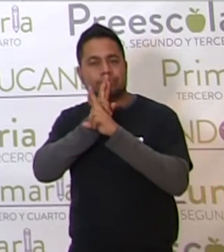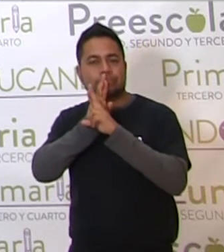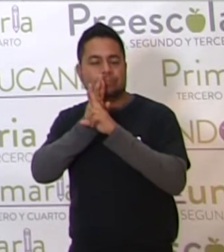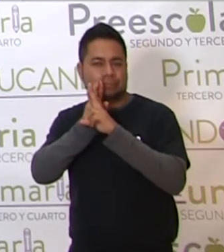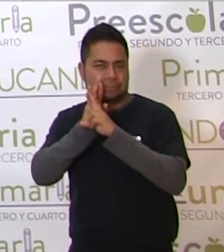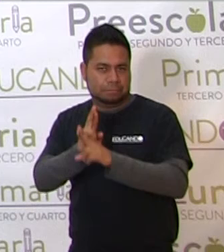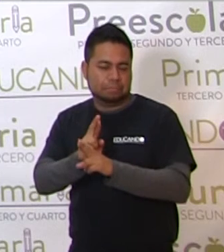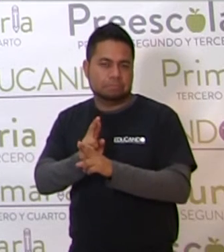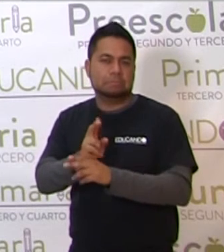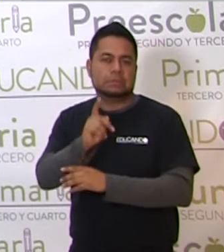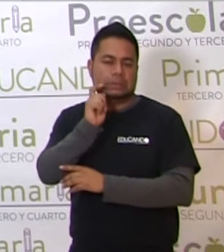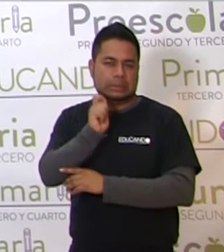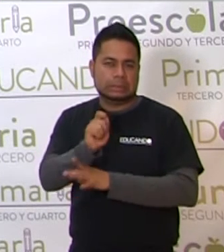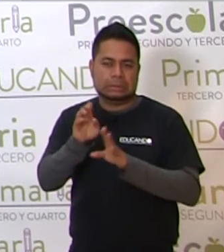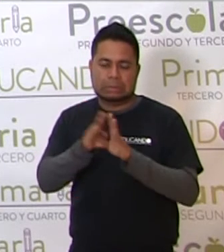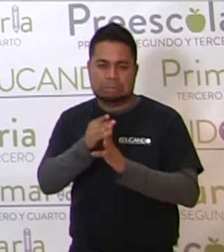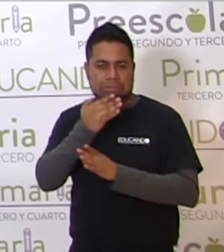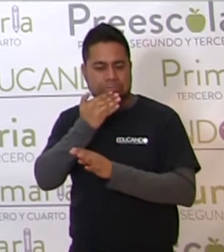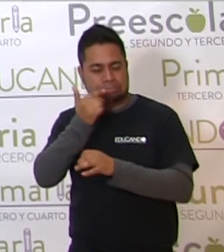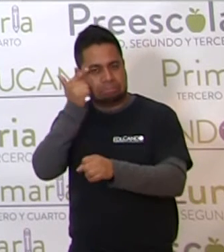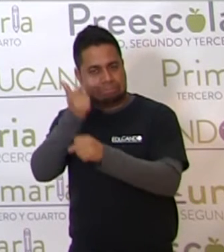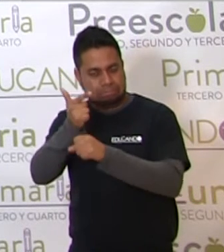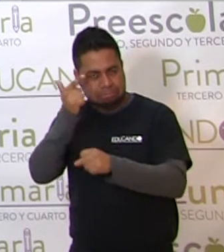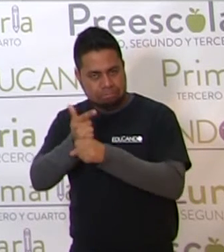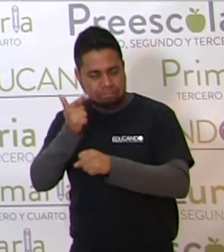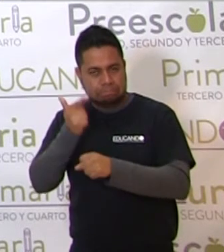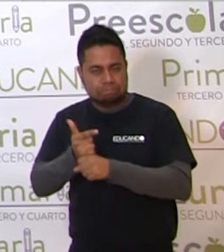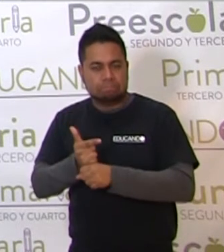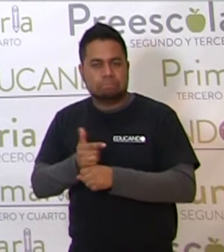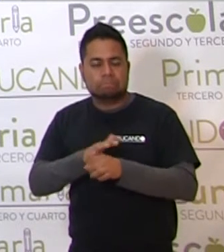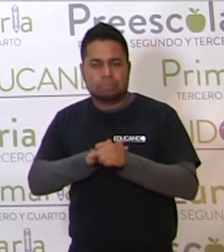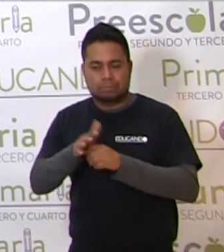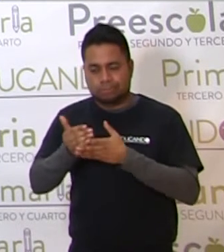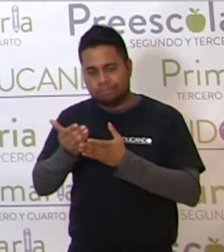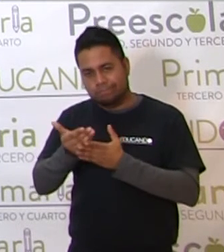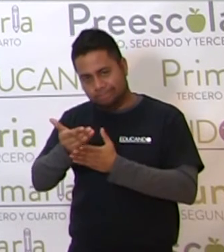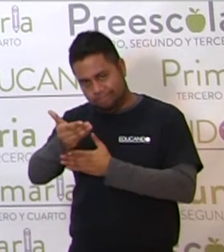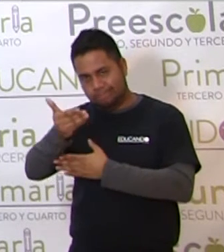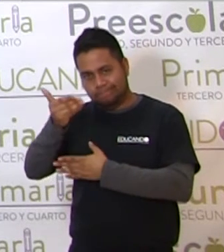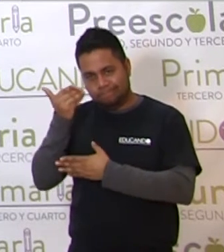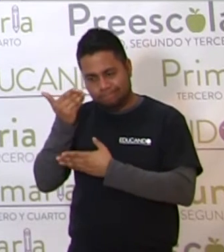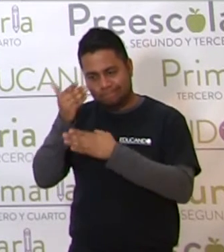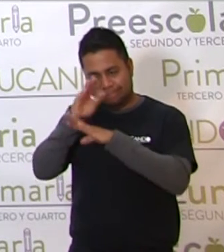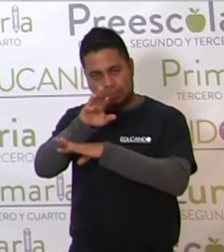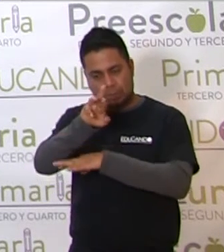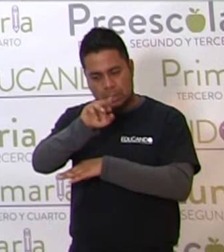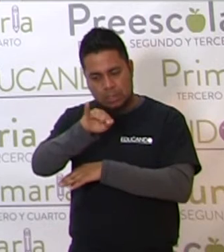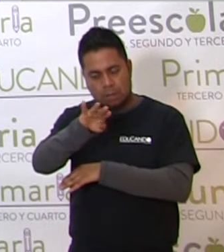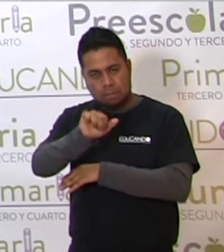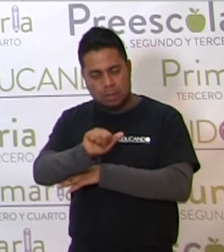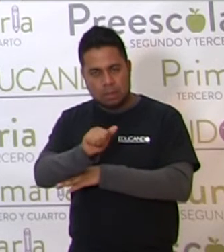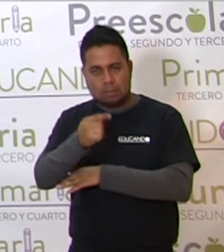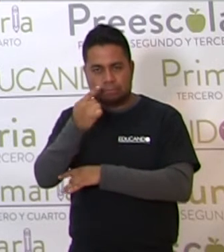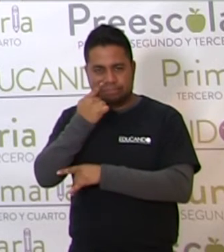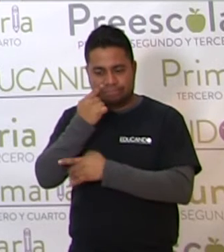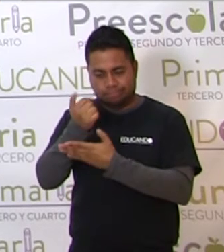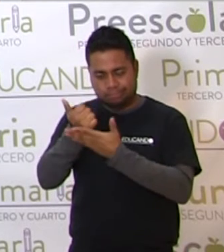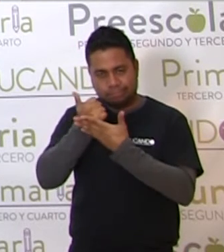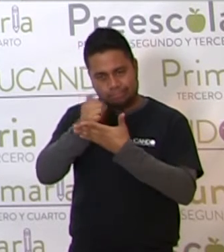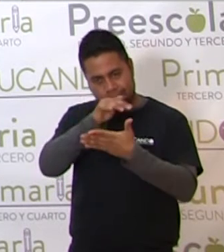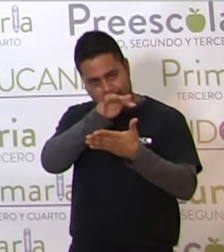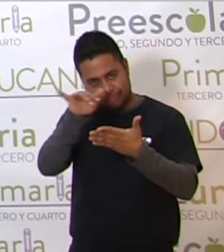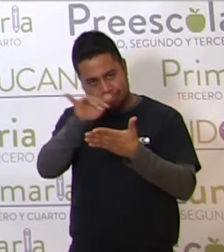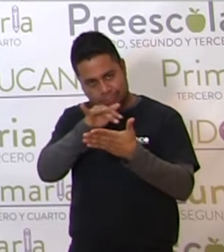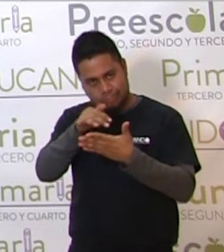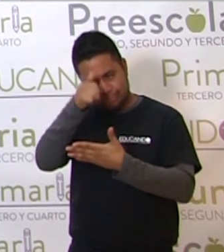forma muy muy bien identificada lo que ya hemos visto acerca de la rima Acompáñame a leer